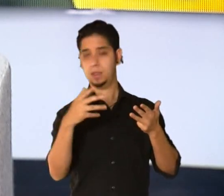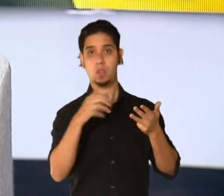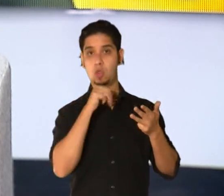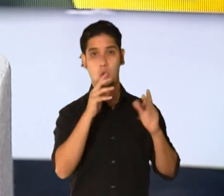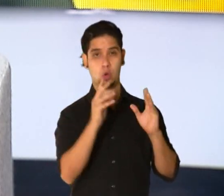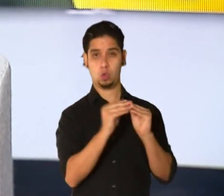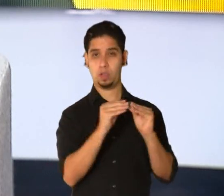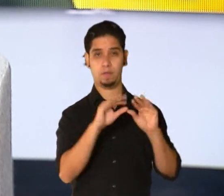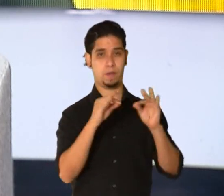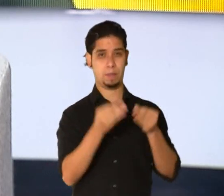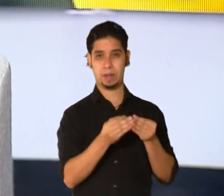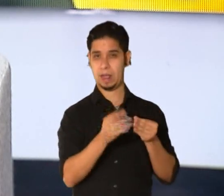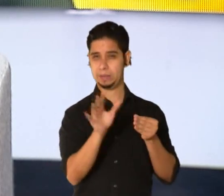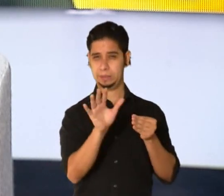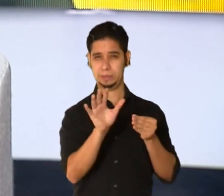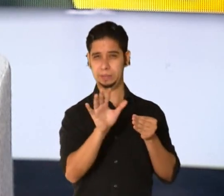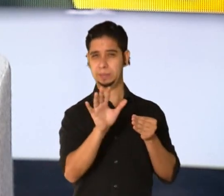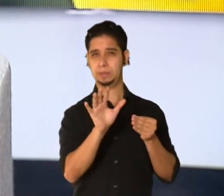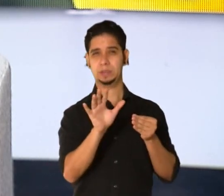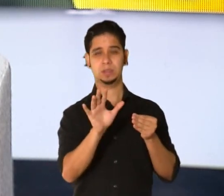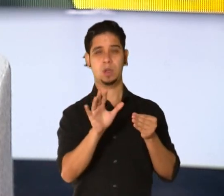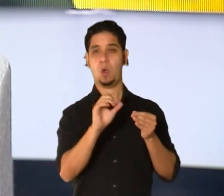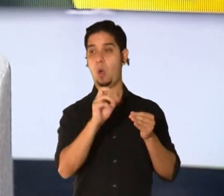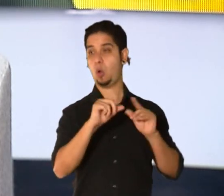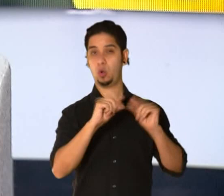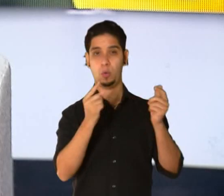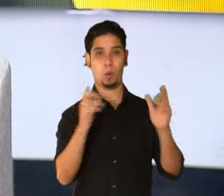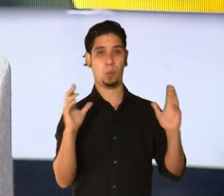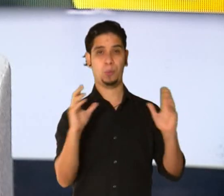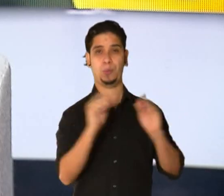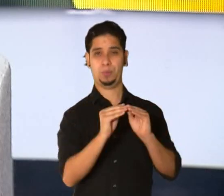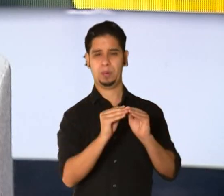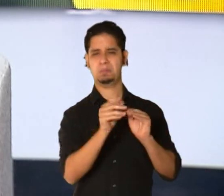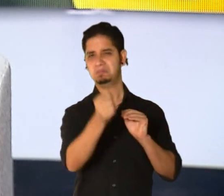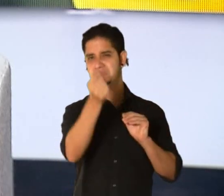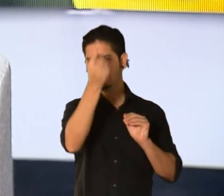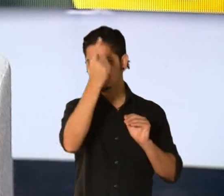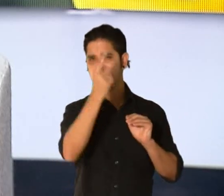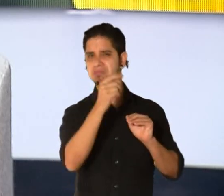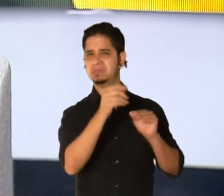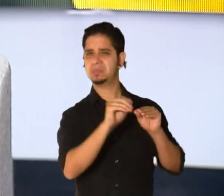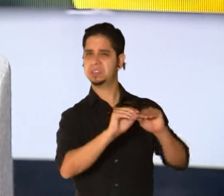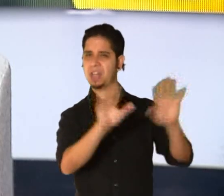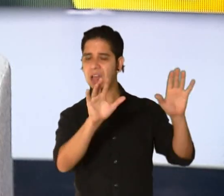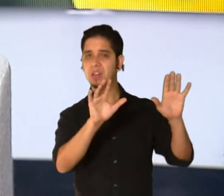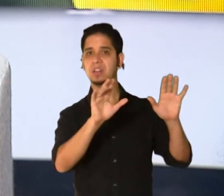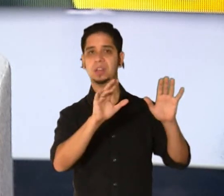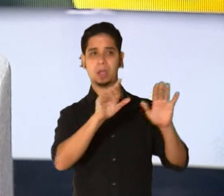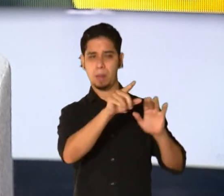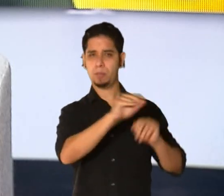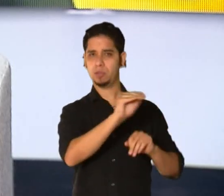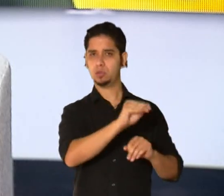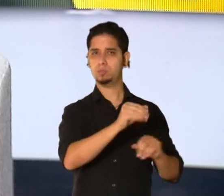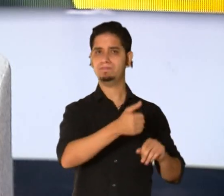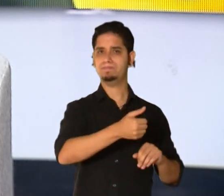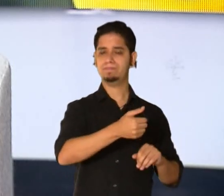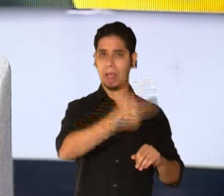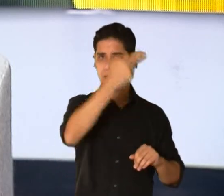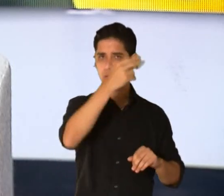reuniones familiares o de grupos. Eso lo entienden bien, es un alto porcentaje.